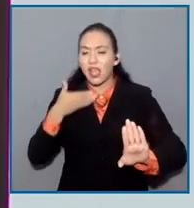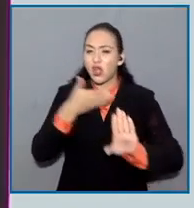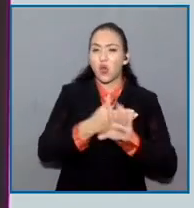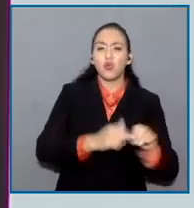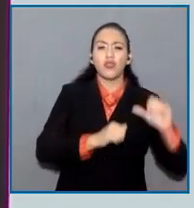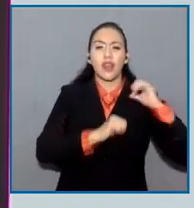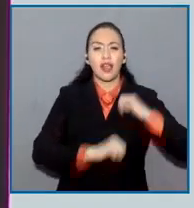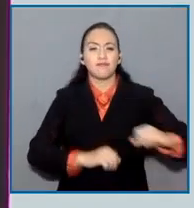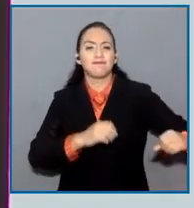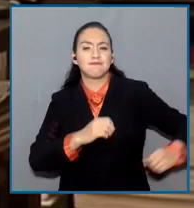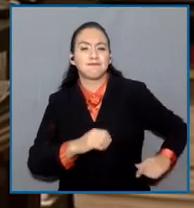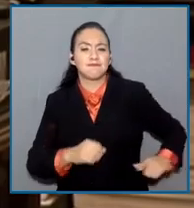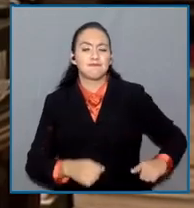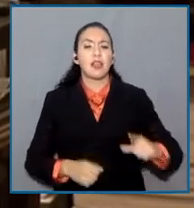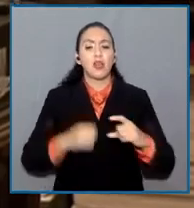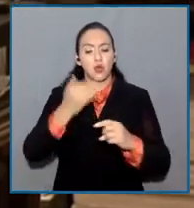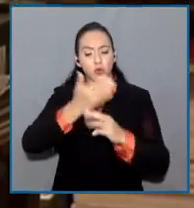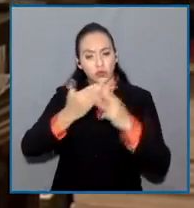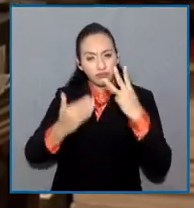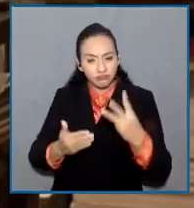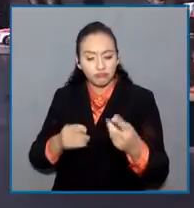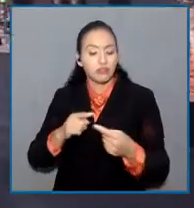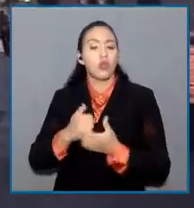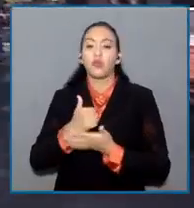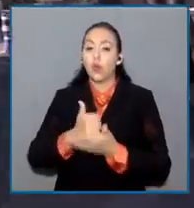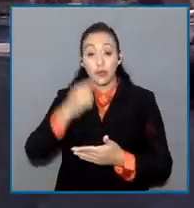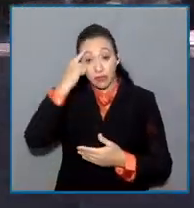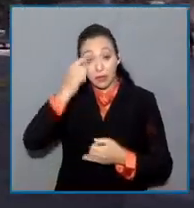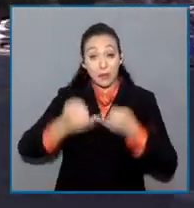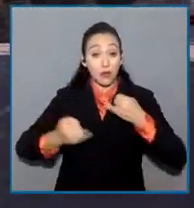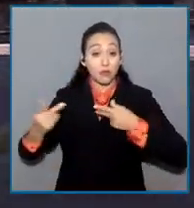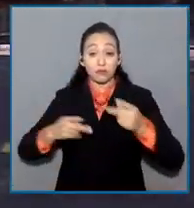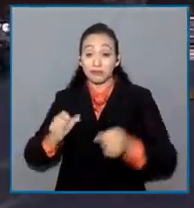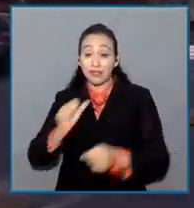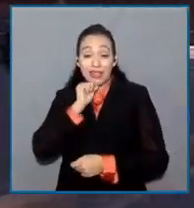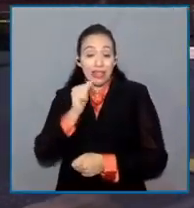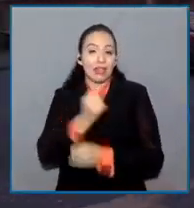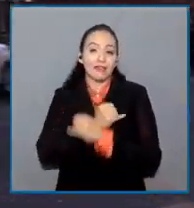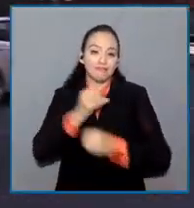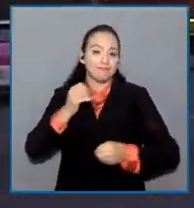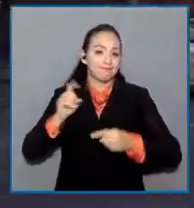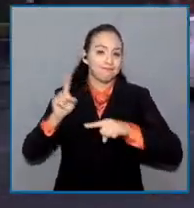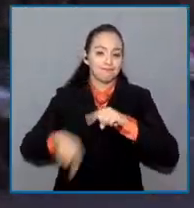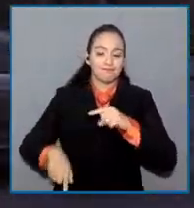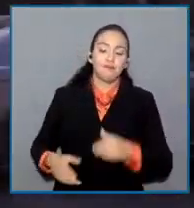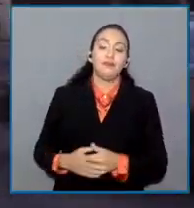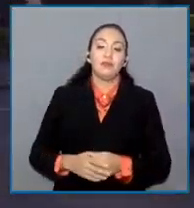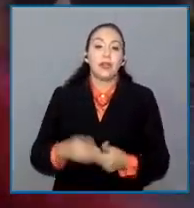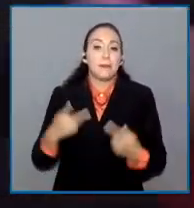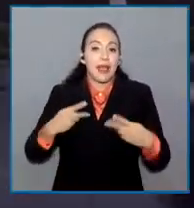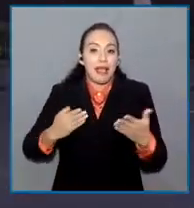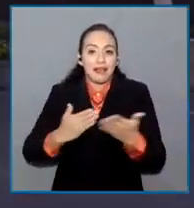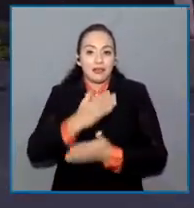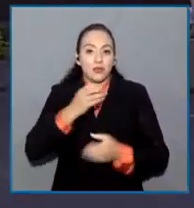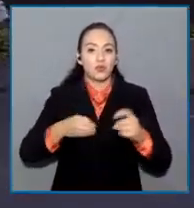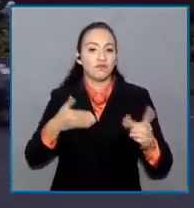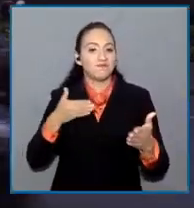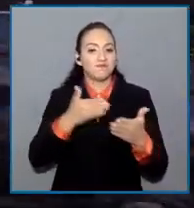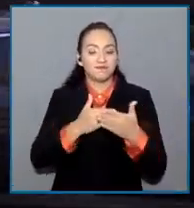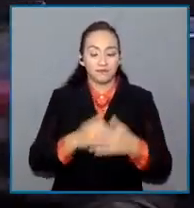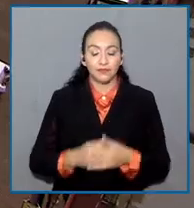independencia judicial y el acceso a la justicia. Plantea que la Corte es competente para analizar reformas a la Constitución de